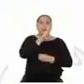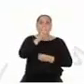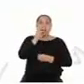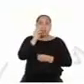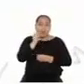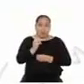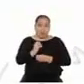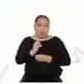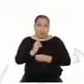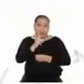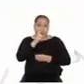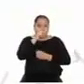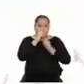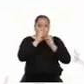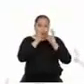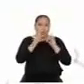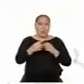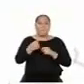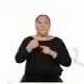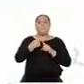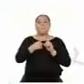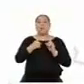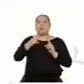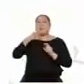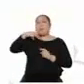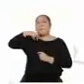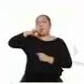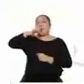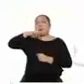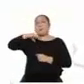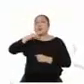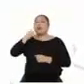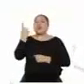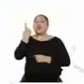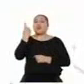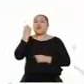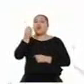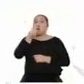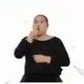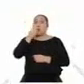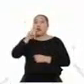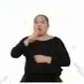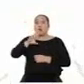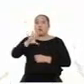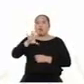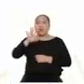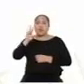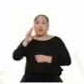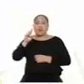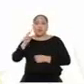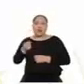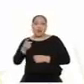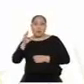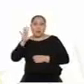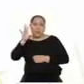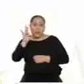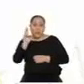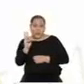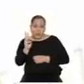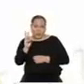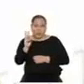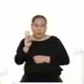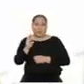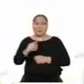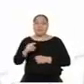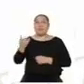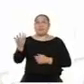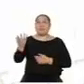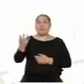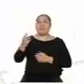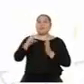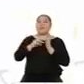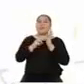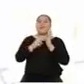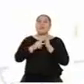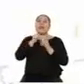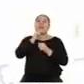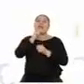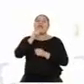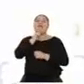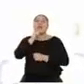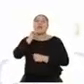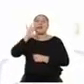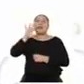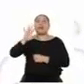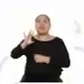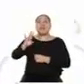gramos al día Y Pepe consume solo 257,6 gramos En otras palabras, le